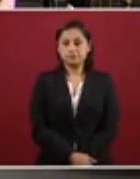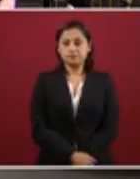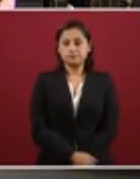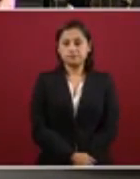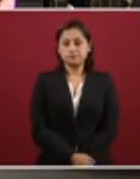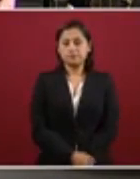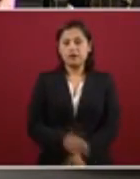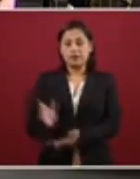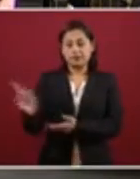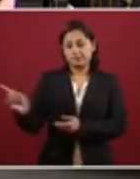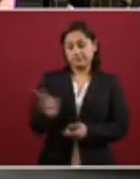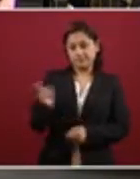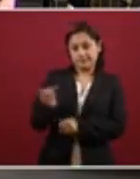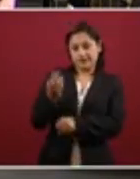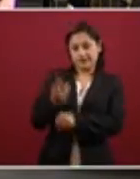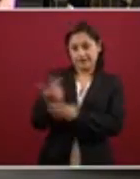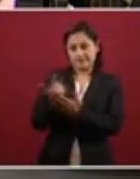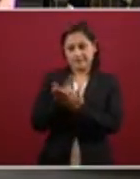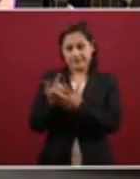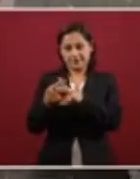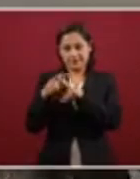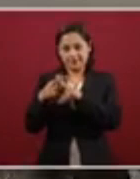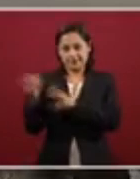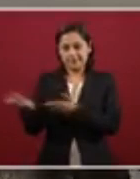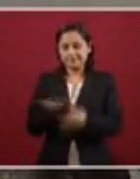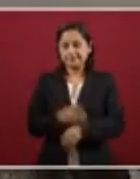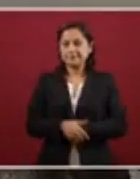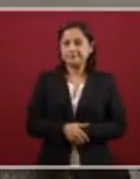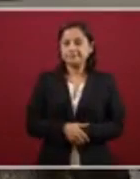¿Recursos del extranjero que llegaron? Ah, bueno. Eso se lo dejamos al secretario de Finanzas.